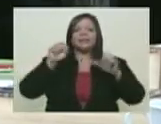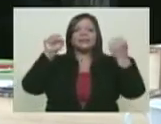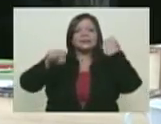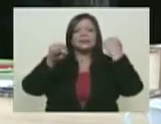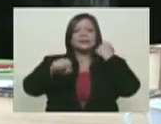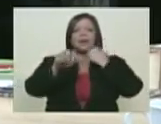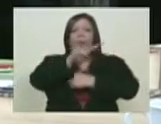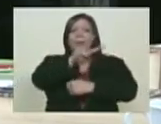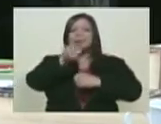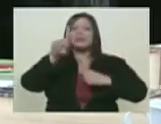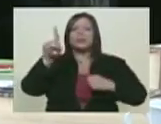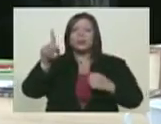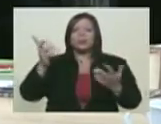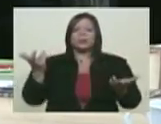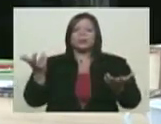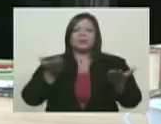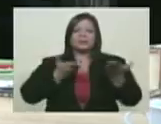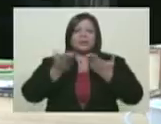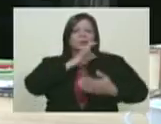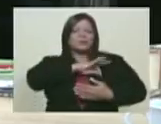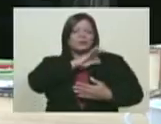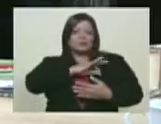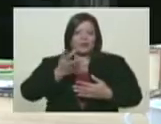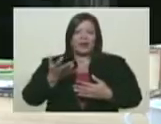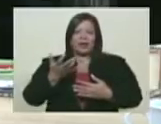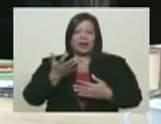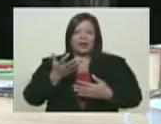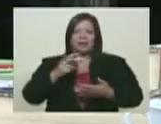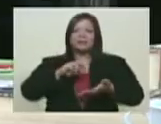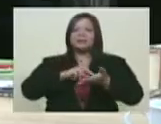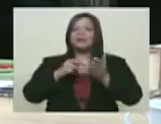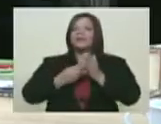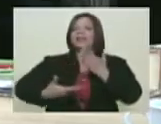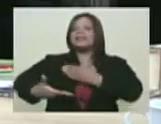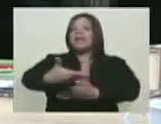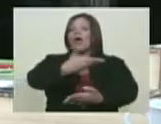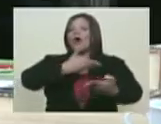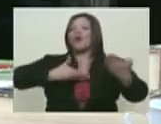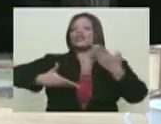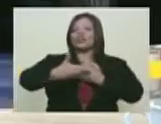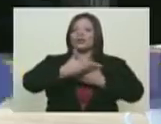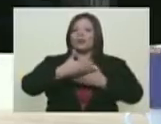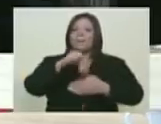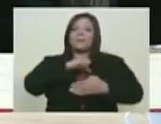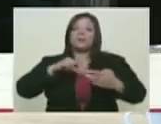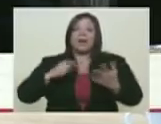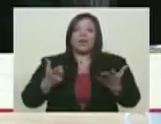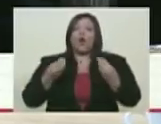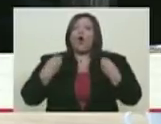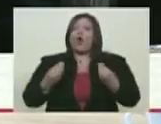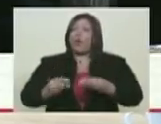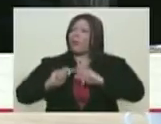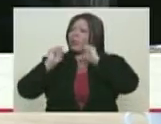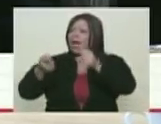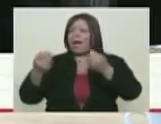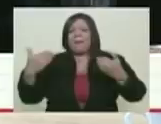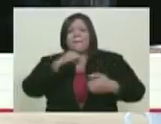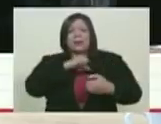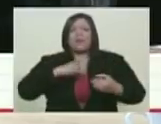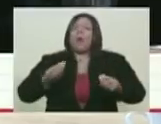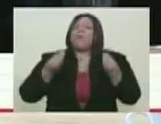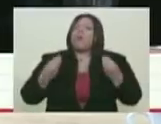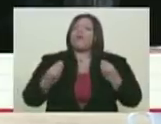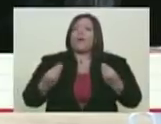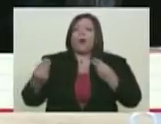que es esencial, servicio social, y se vuelve parte de un negocio. Entonces, ¿cómo le vas a dar a empresas privadas